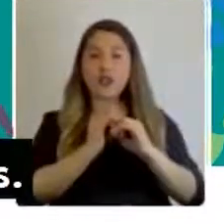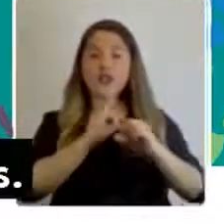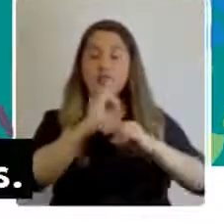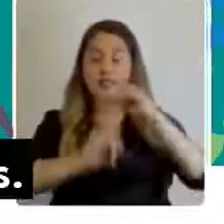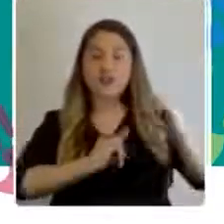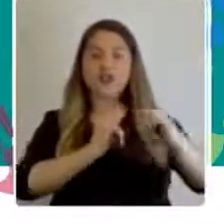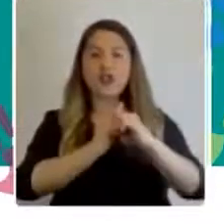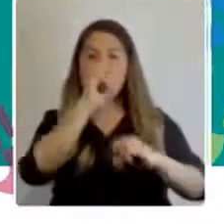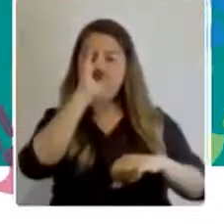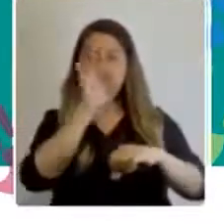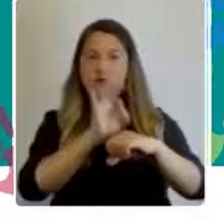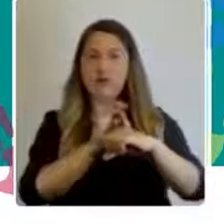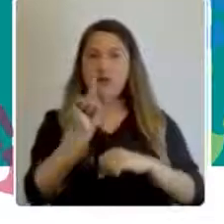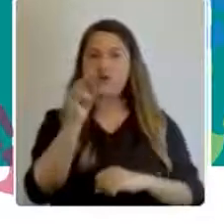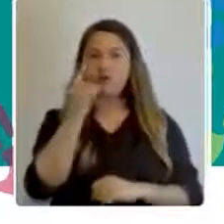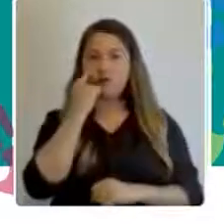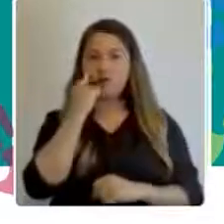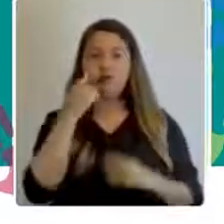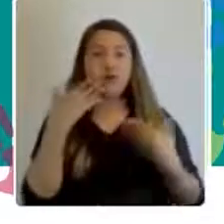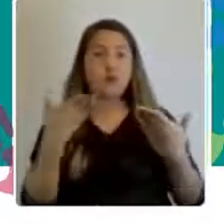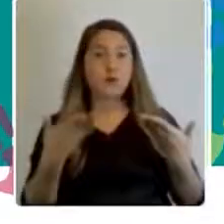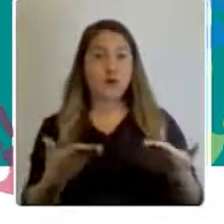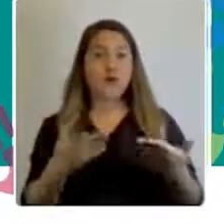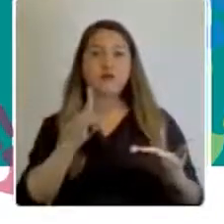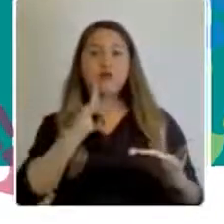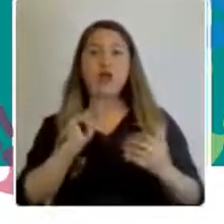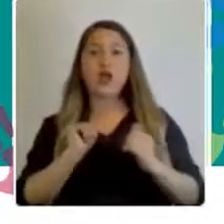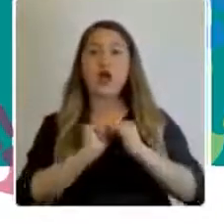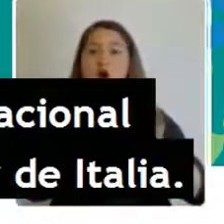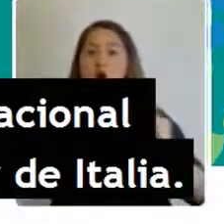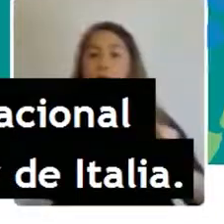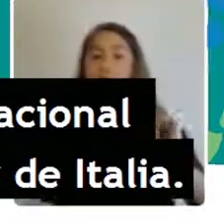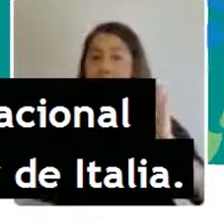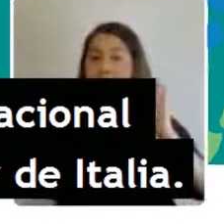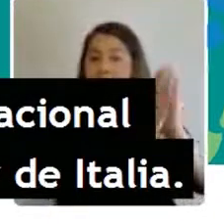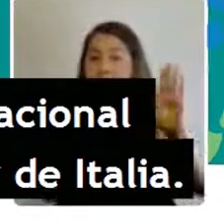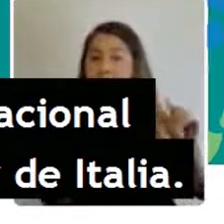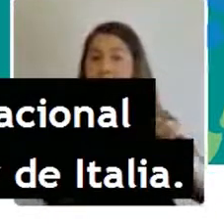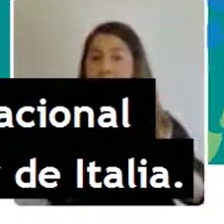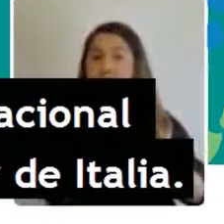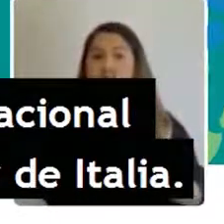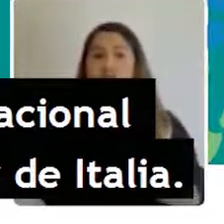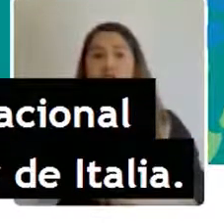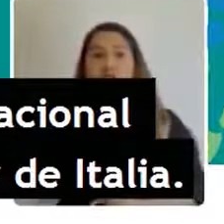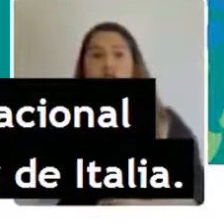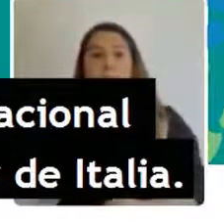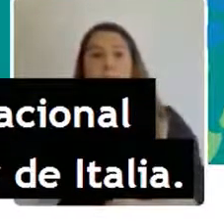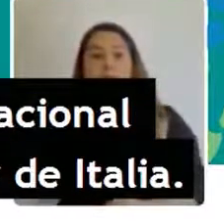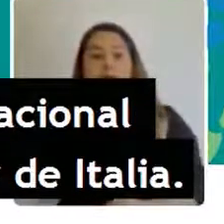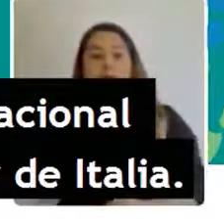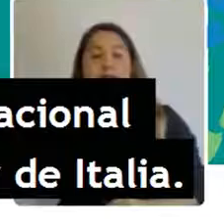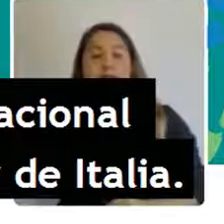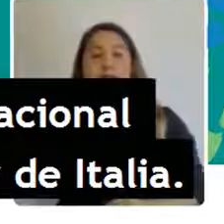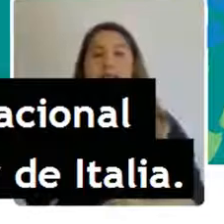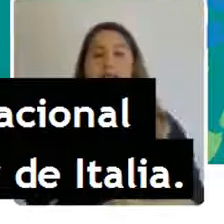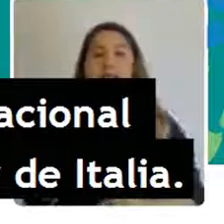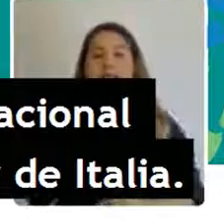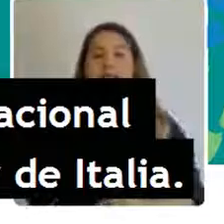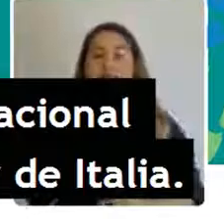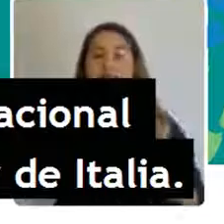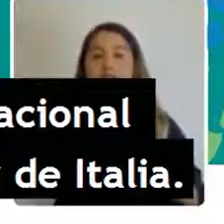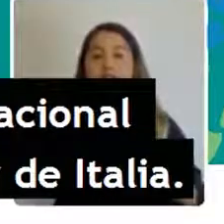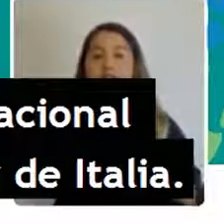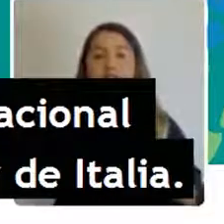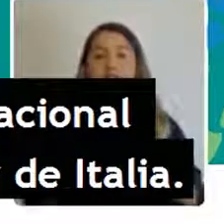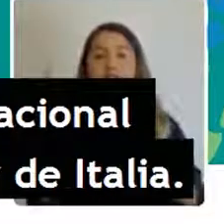poco frecuentes. Y para eso nos acompañan, y los presento de inmediato, Domenica Taruscio, directora del Centro Nacional